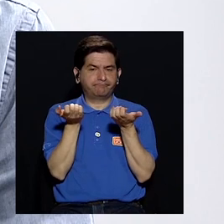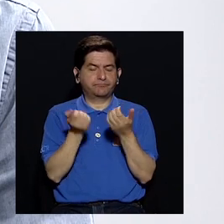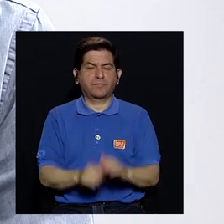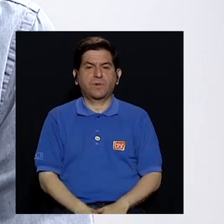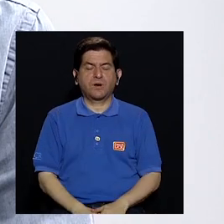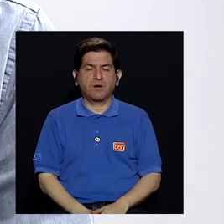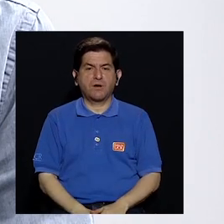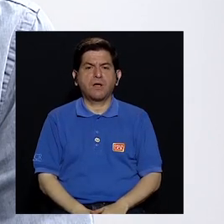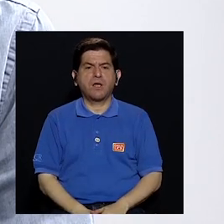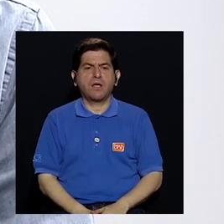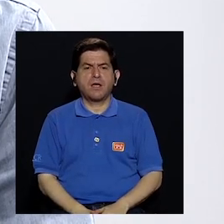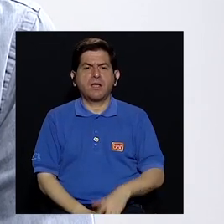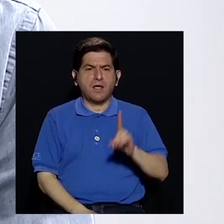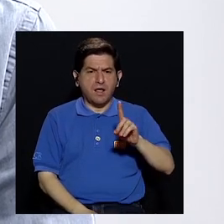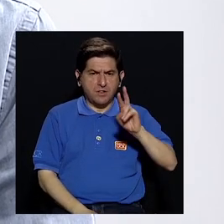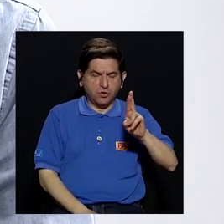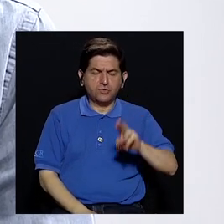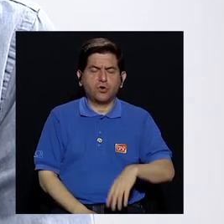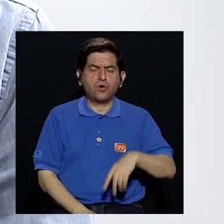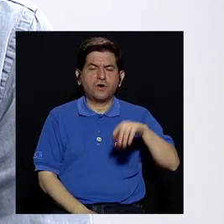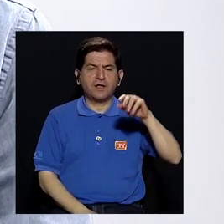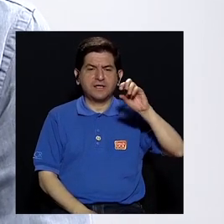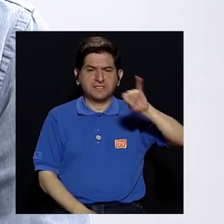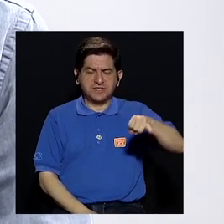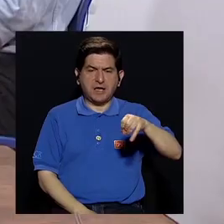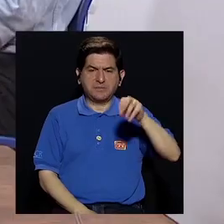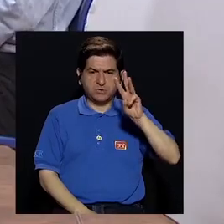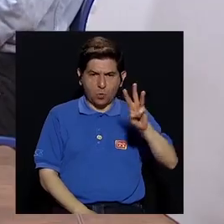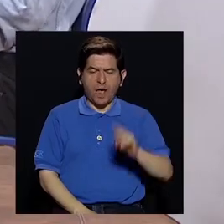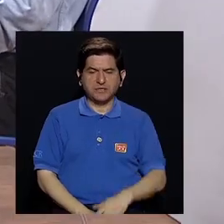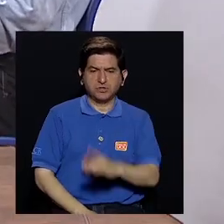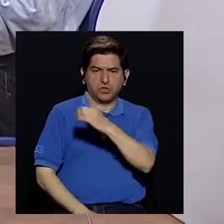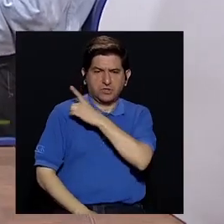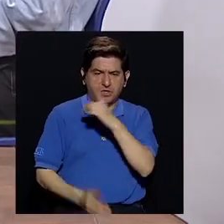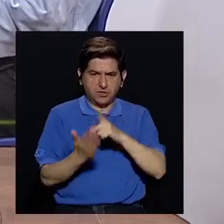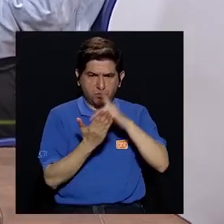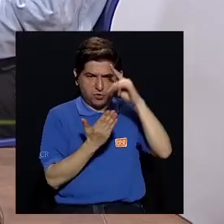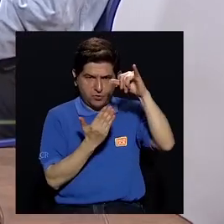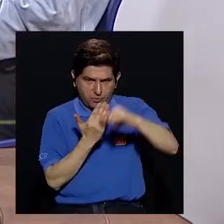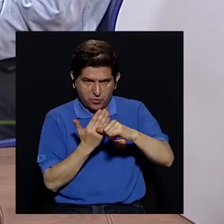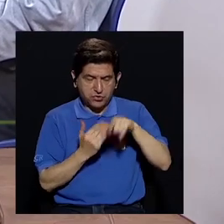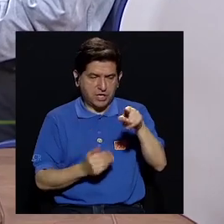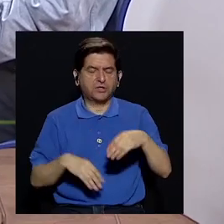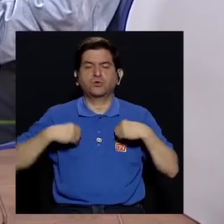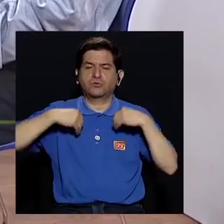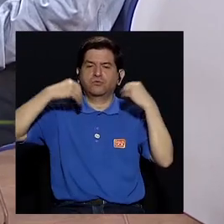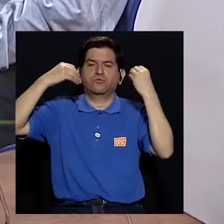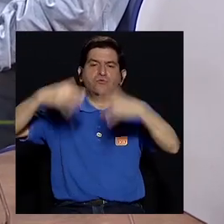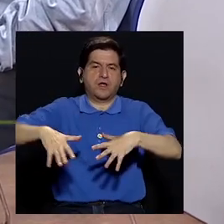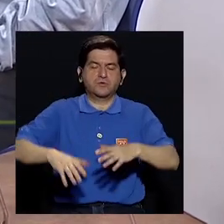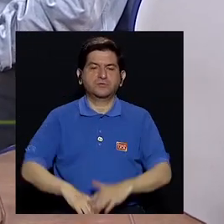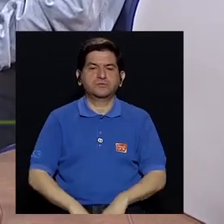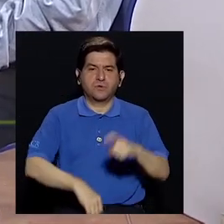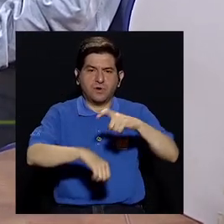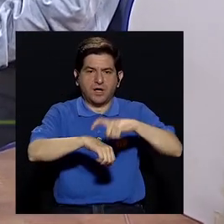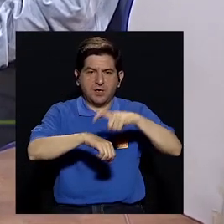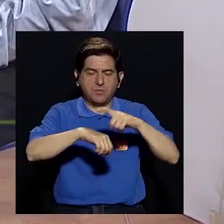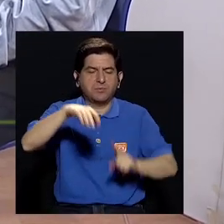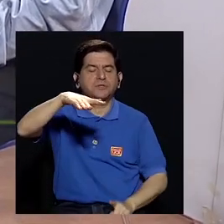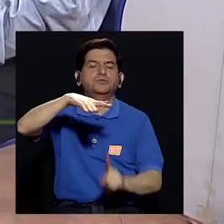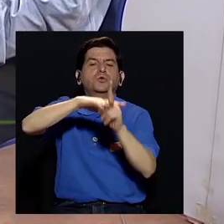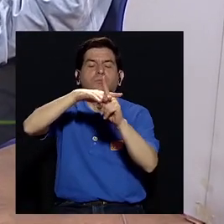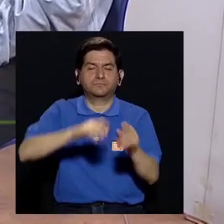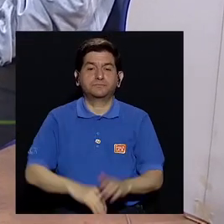en la mayoría de la comunidad científica no quiso hacerlo el doctor james watson co descubridor de la doble hélice del adn que era el